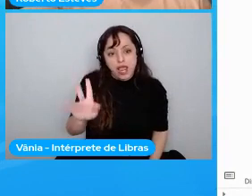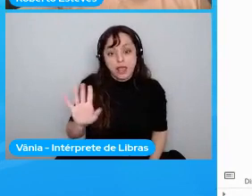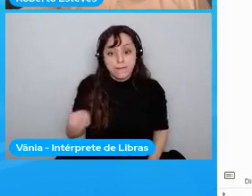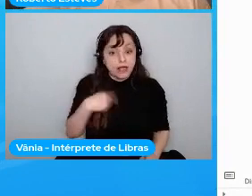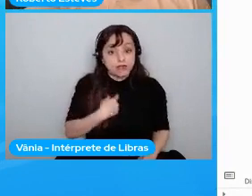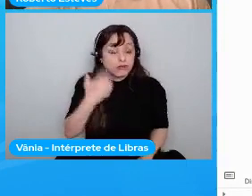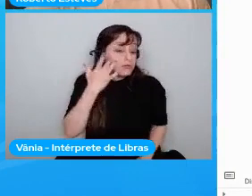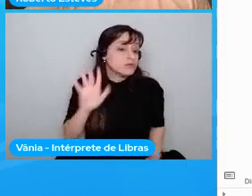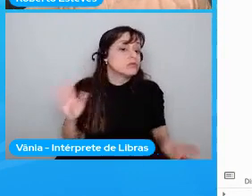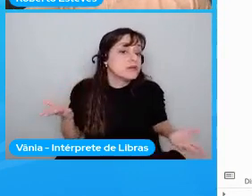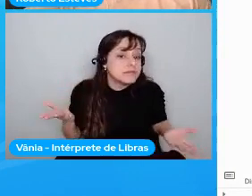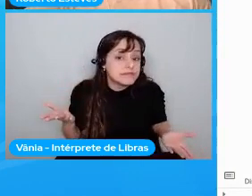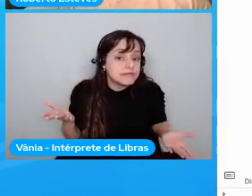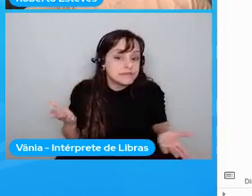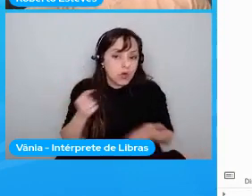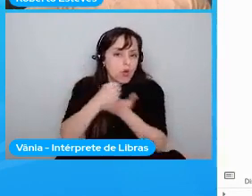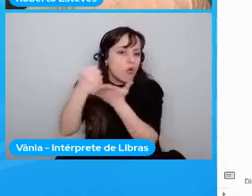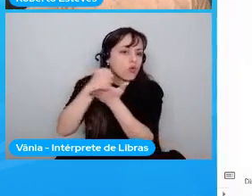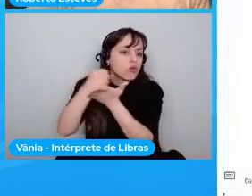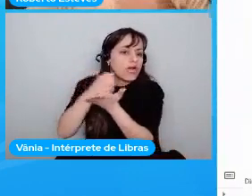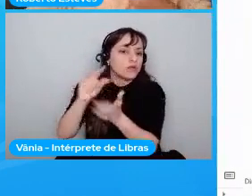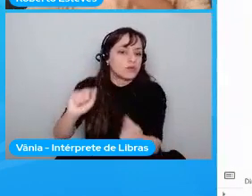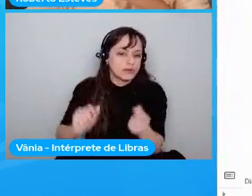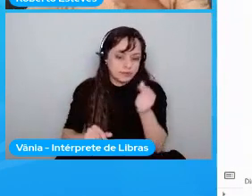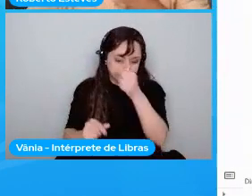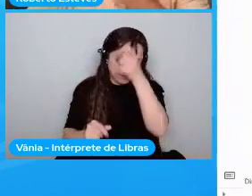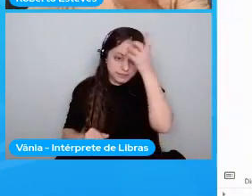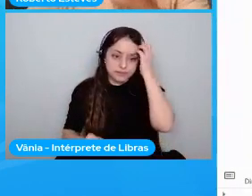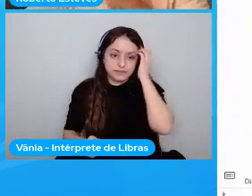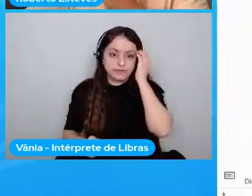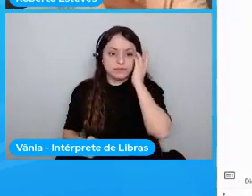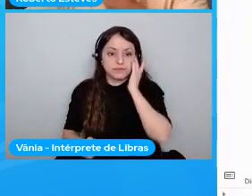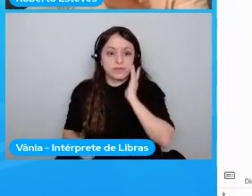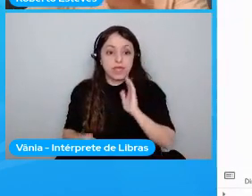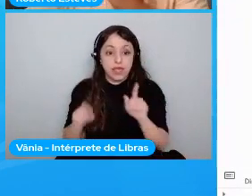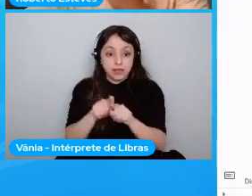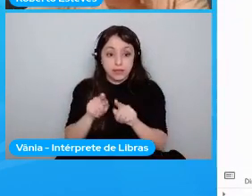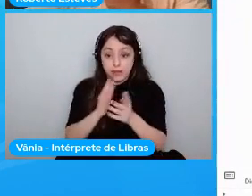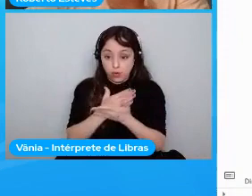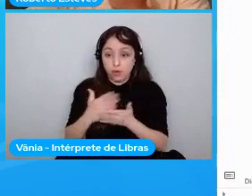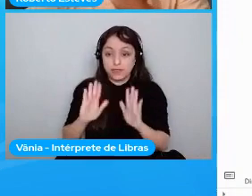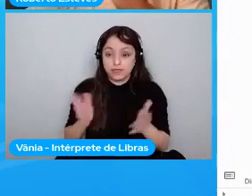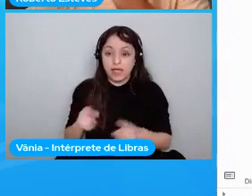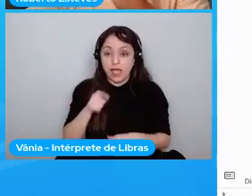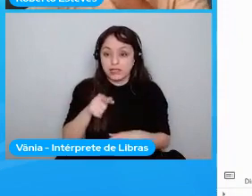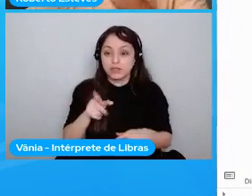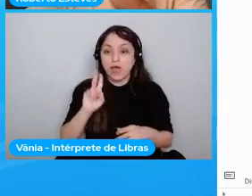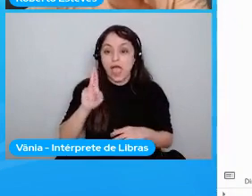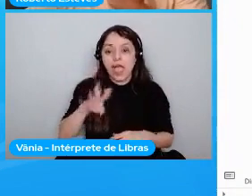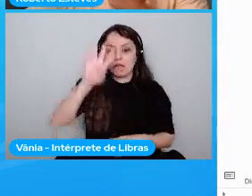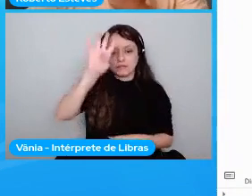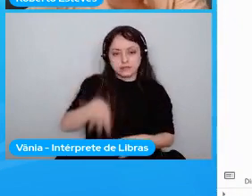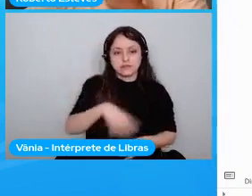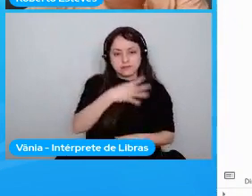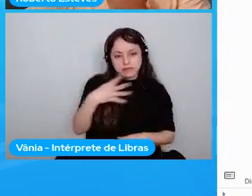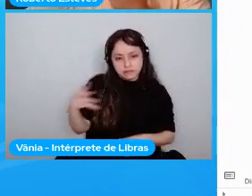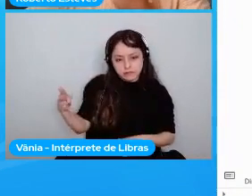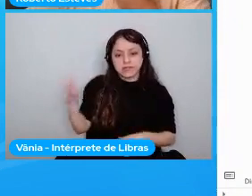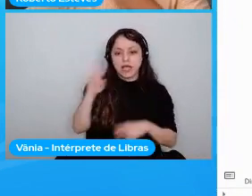sabemos. Entonces, también empezamos ya, esto está como tabla, ¿no? Entonces, ok, lo analizamos,